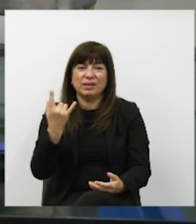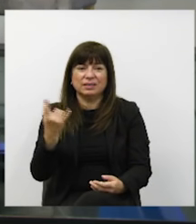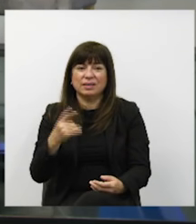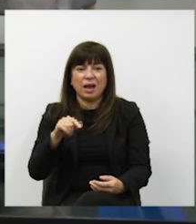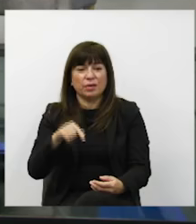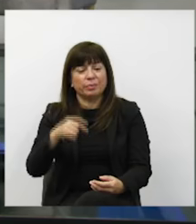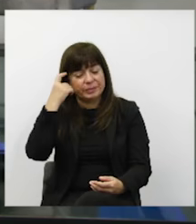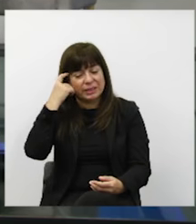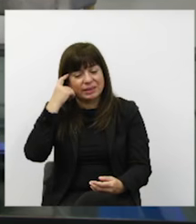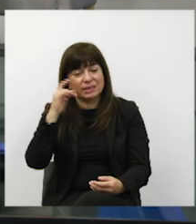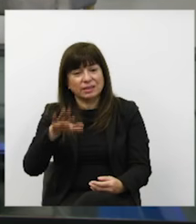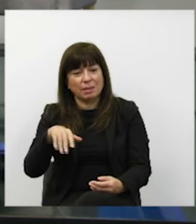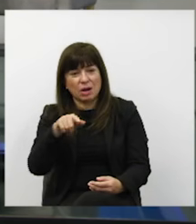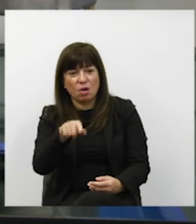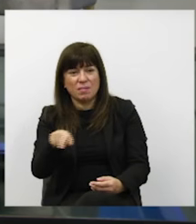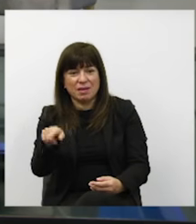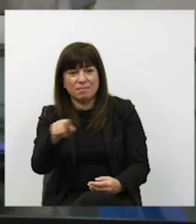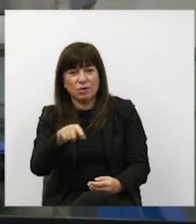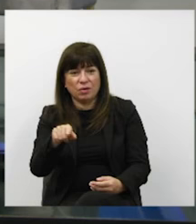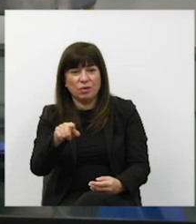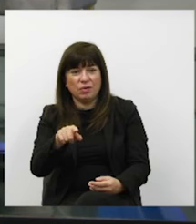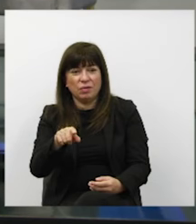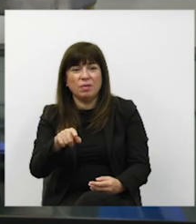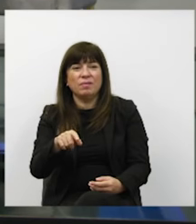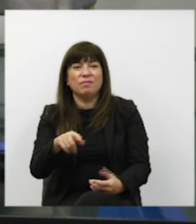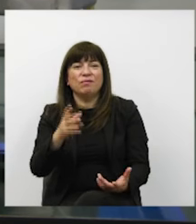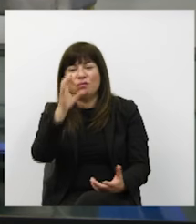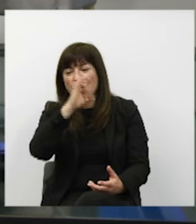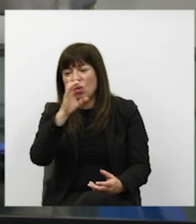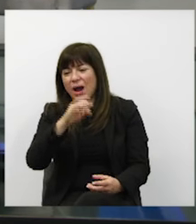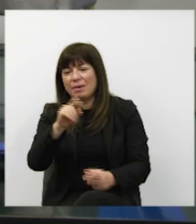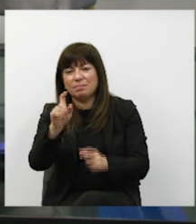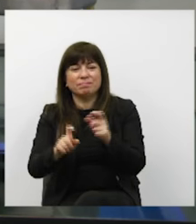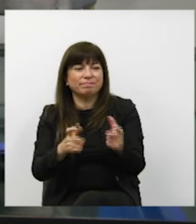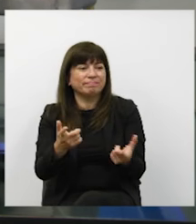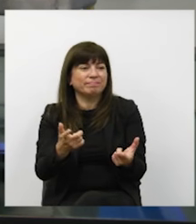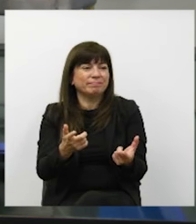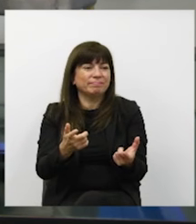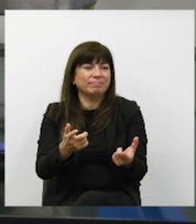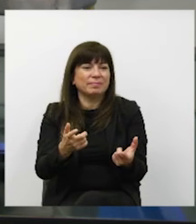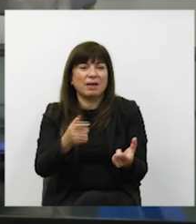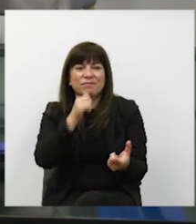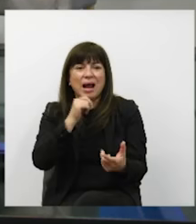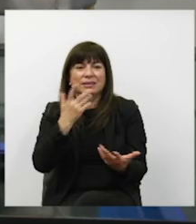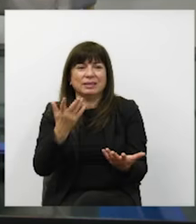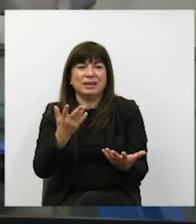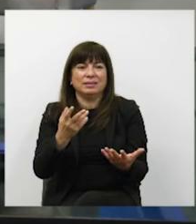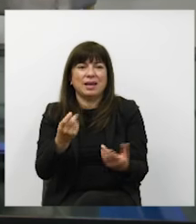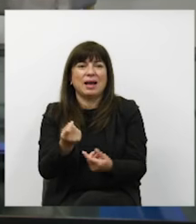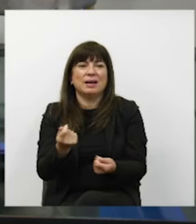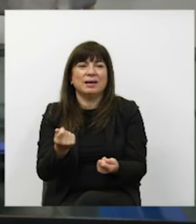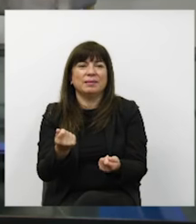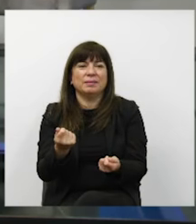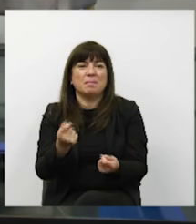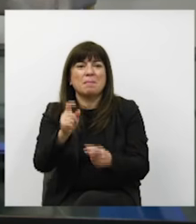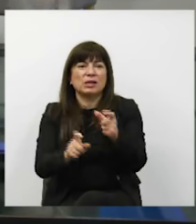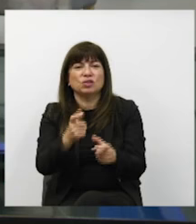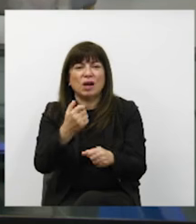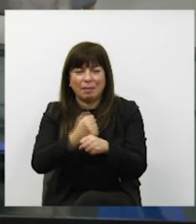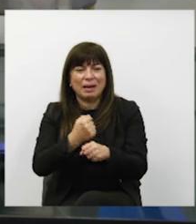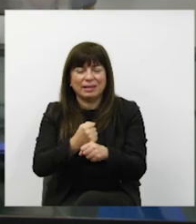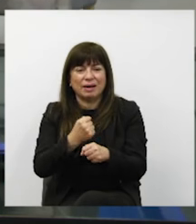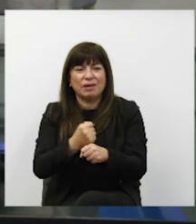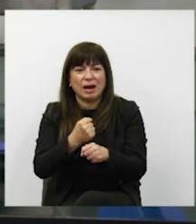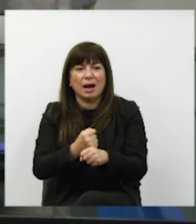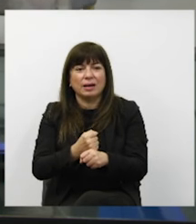agarrando gente que tiene problemas de capital humano y donde tenemos que hacer el cambio real para que en las próximas décadas este país sea